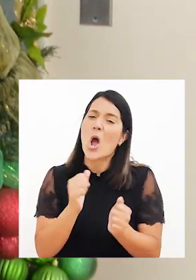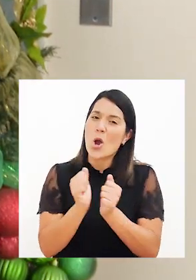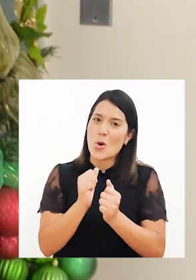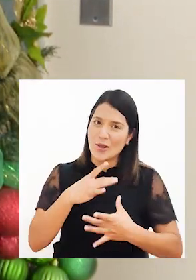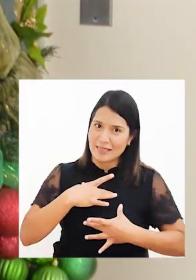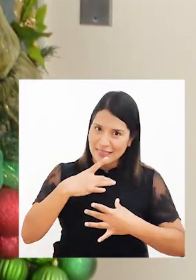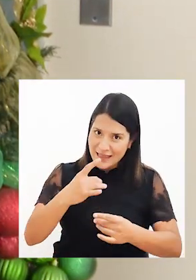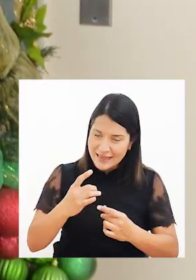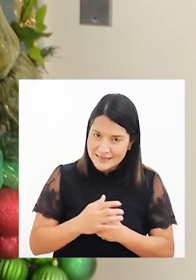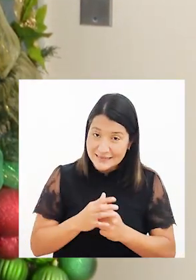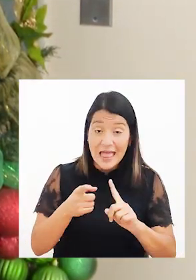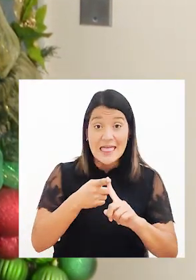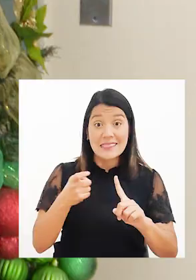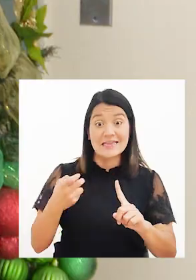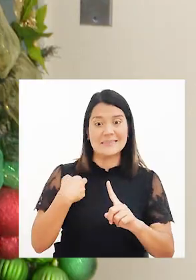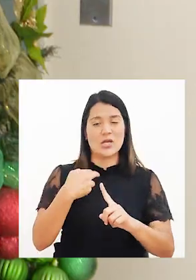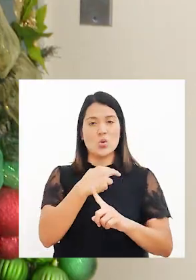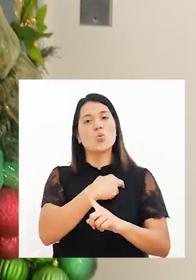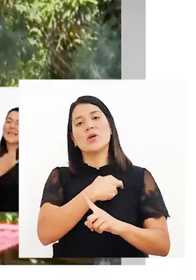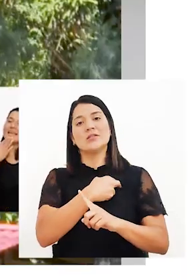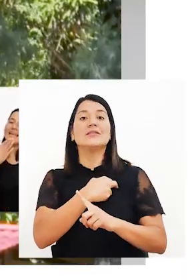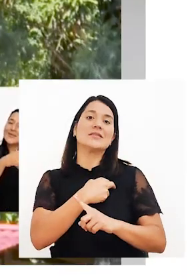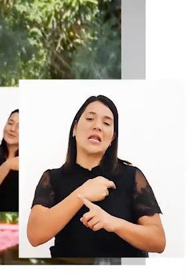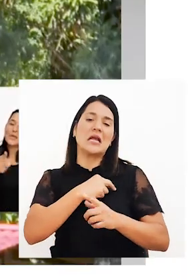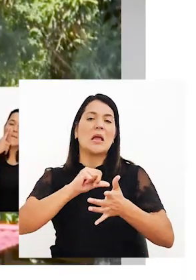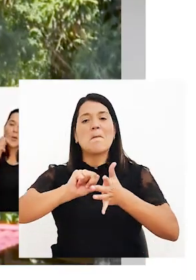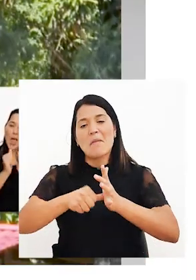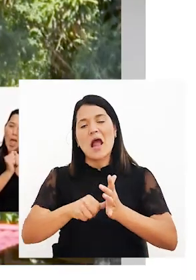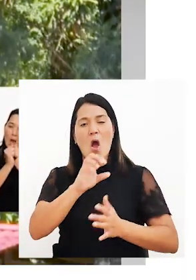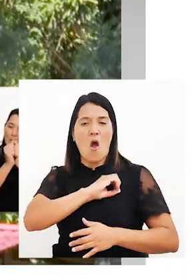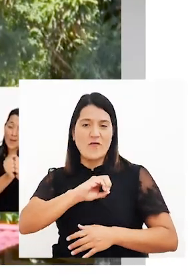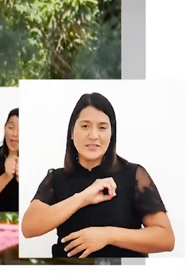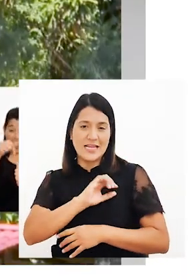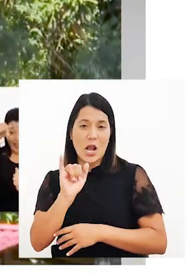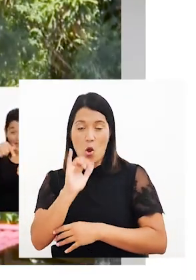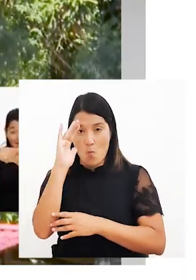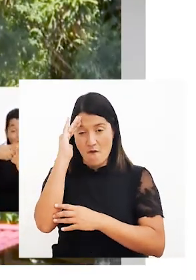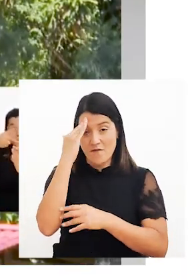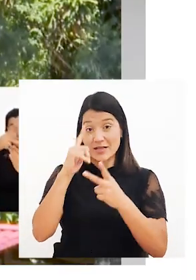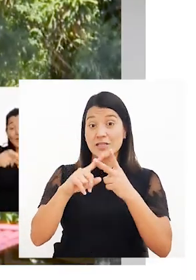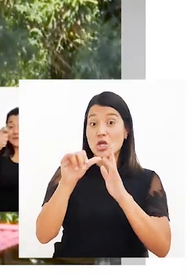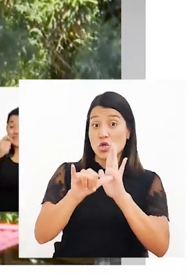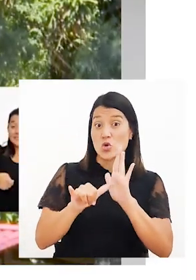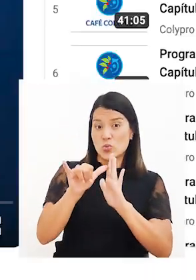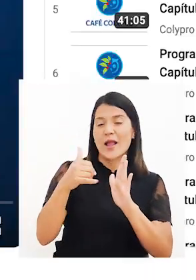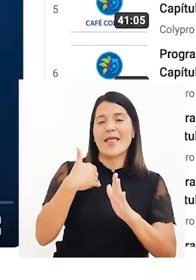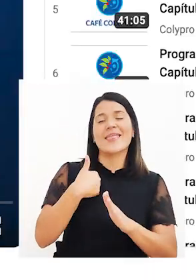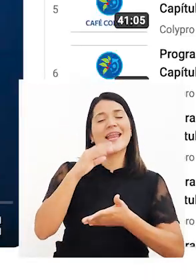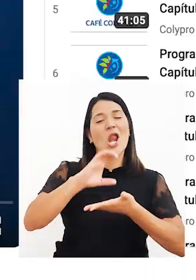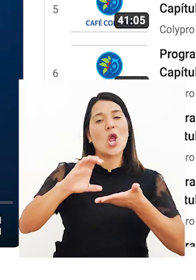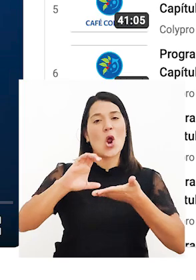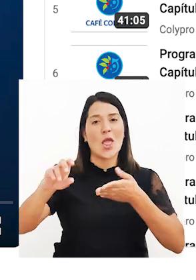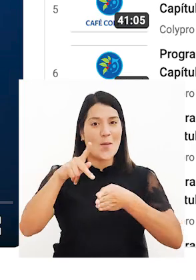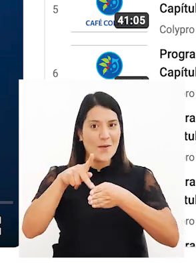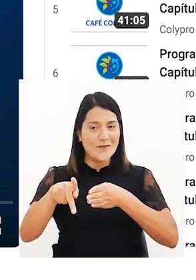interés, desde nuestros sitios oficiales, como lo es el Facebook y el YouTube del Colegio